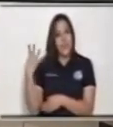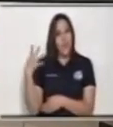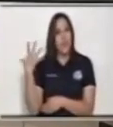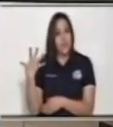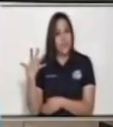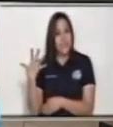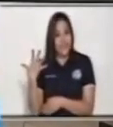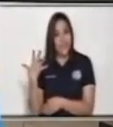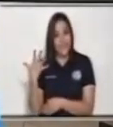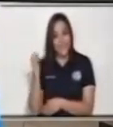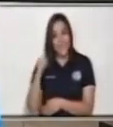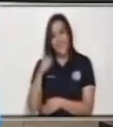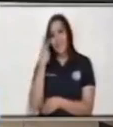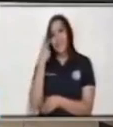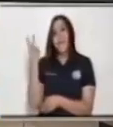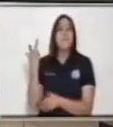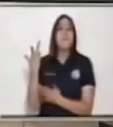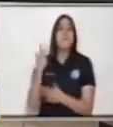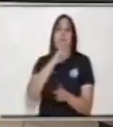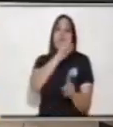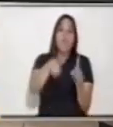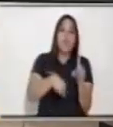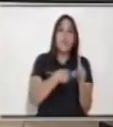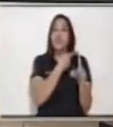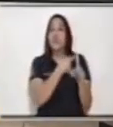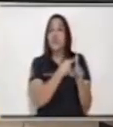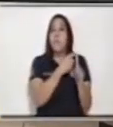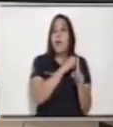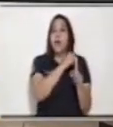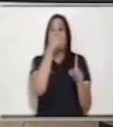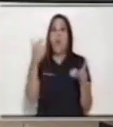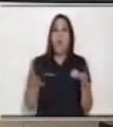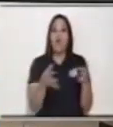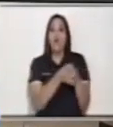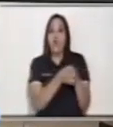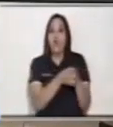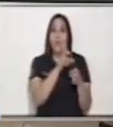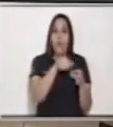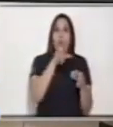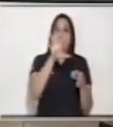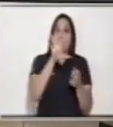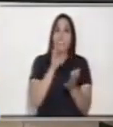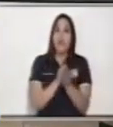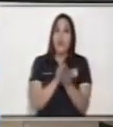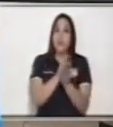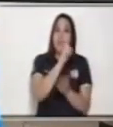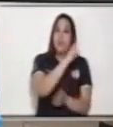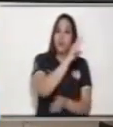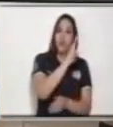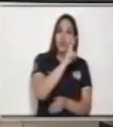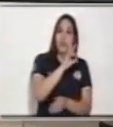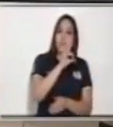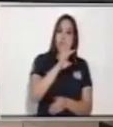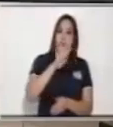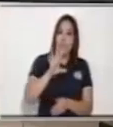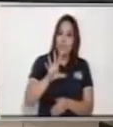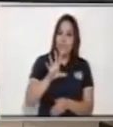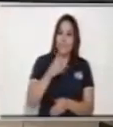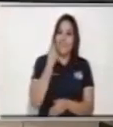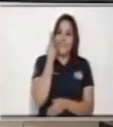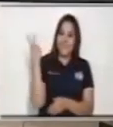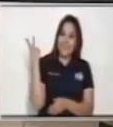cuatro, cinco. Y voy a sumar un grupo con otras cinco ranas. Uno, dos, tres, cuatro,